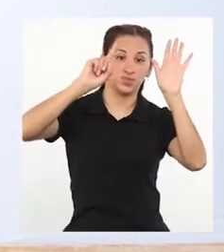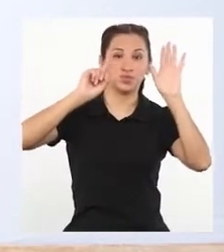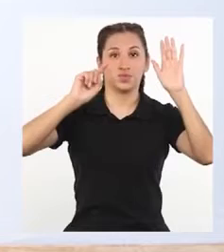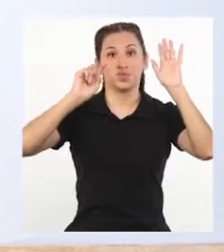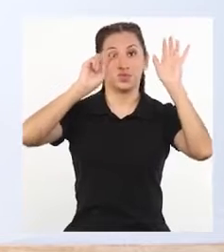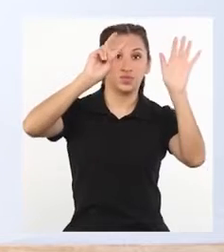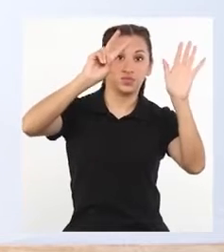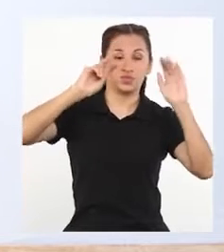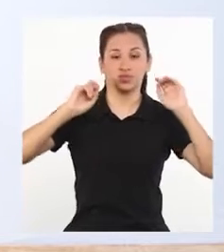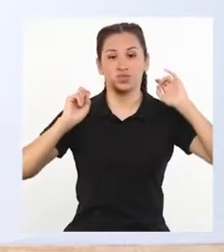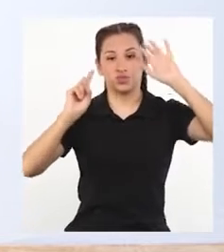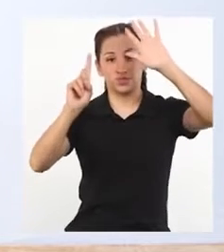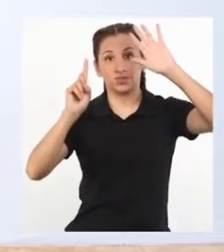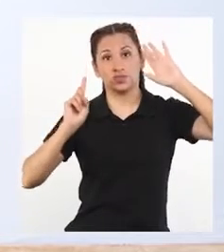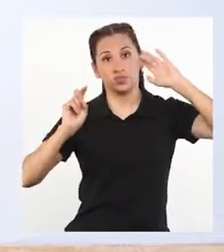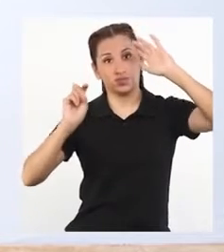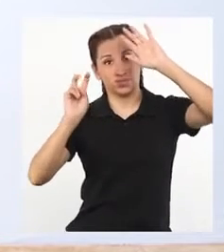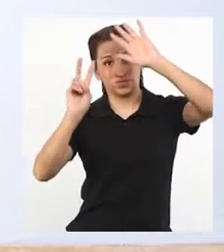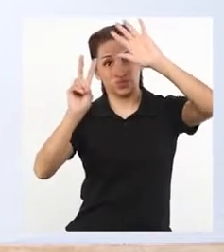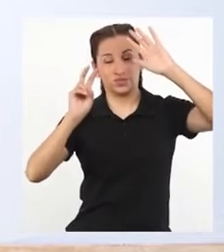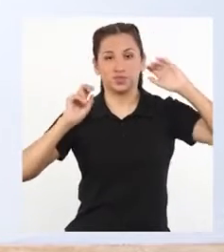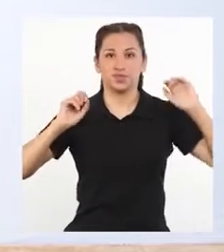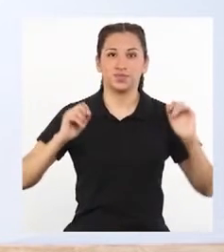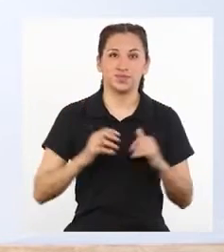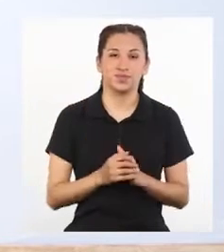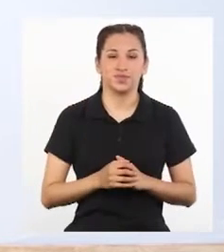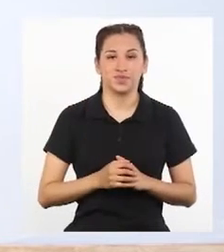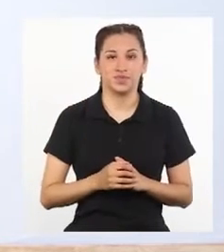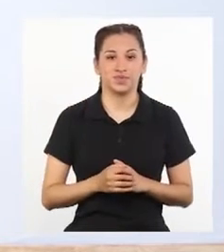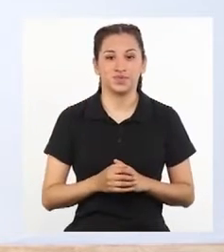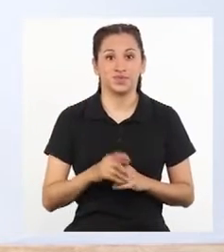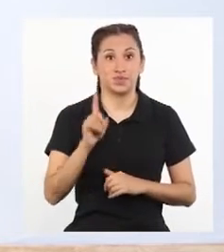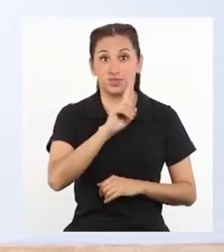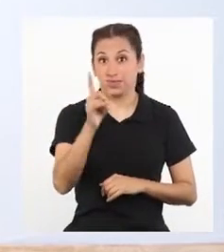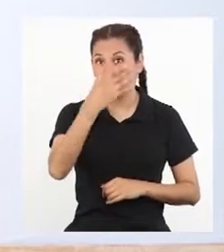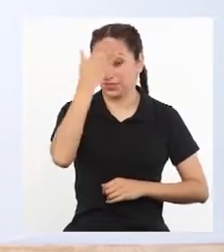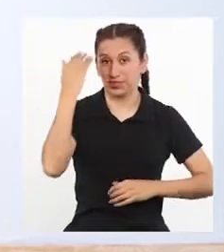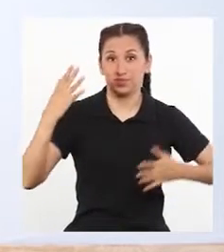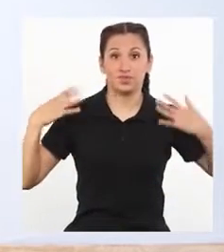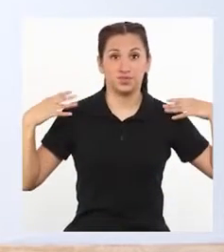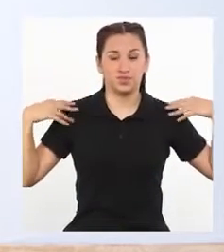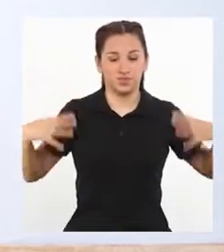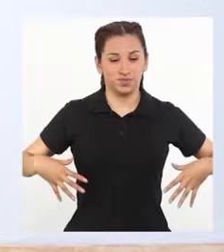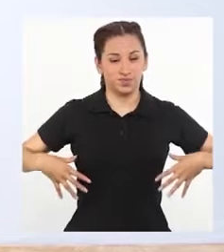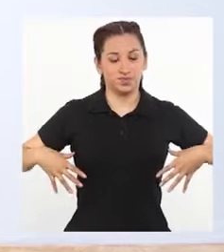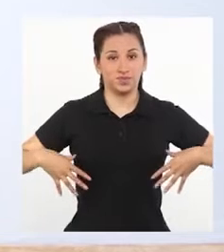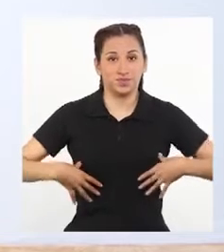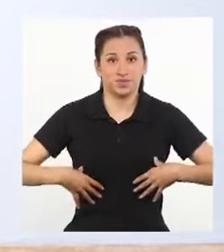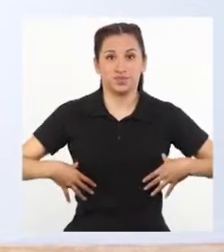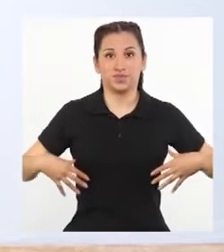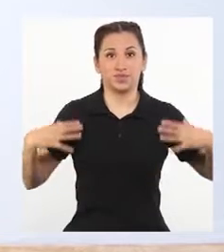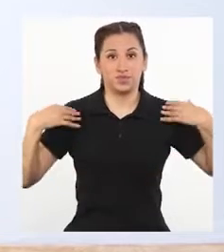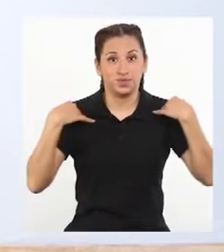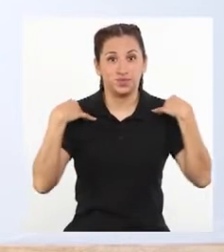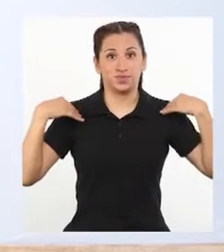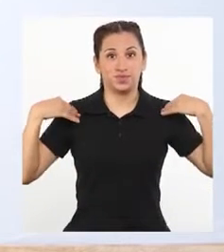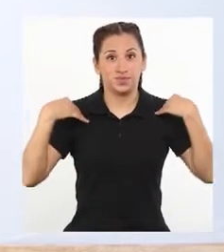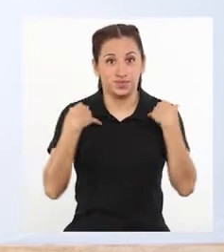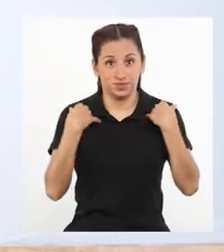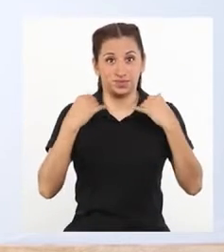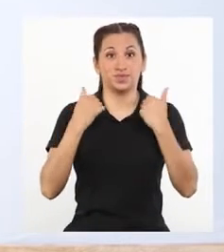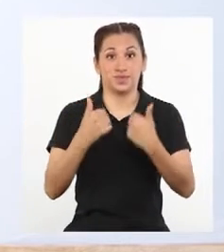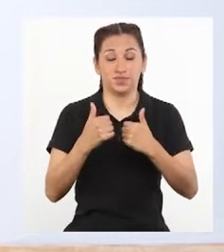uno, dos, uno, dos. No te olvides de quebrar la espalda y mover la